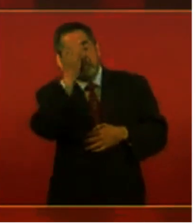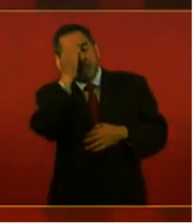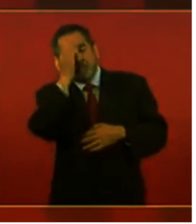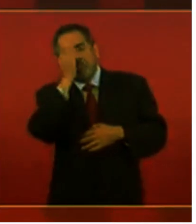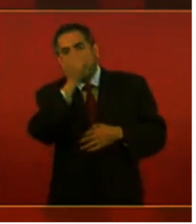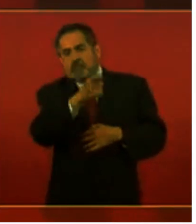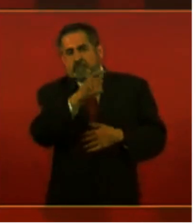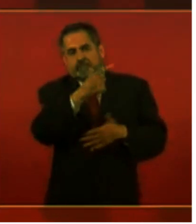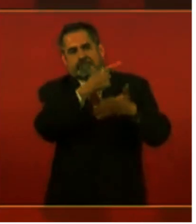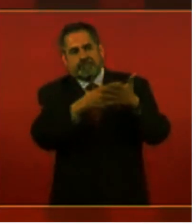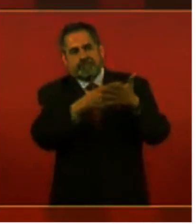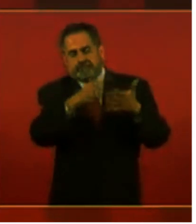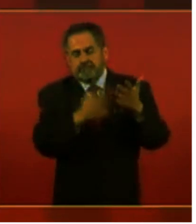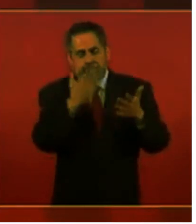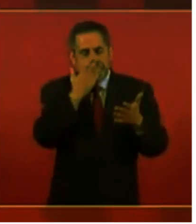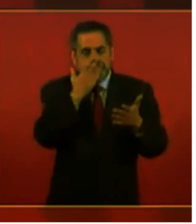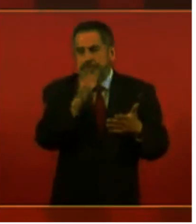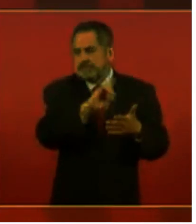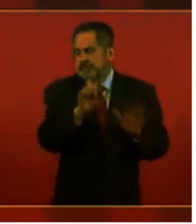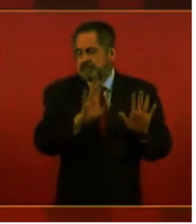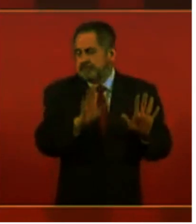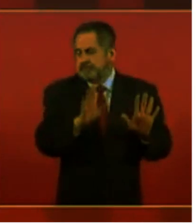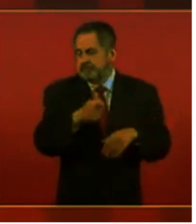reprueben, se estigmaticen